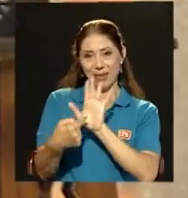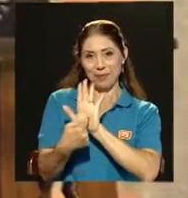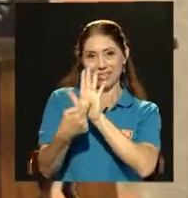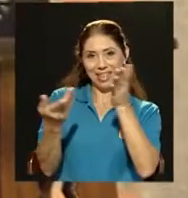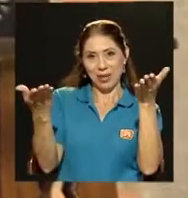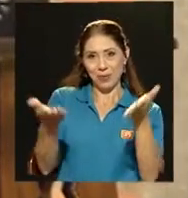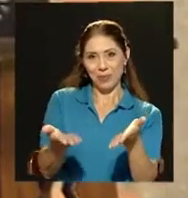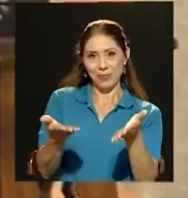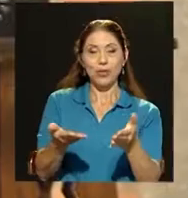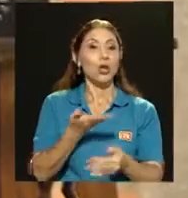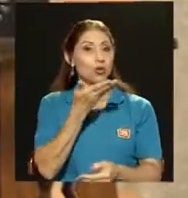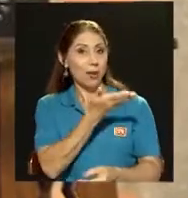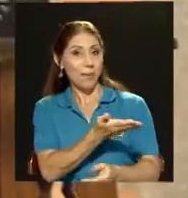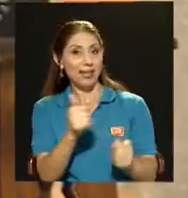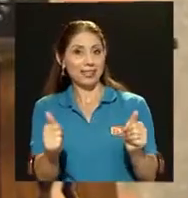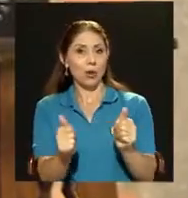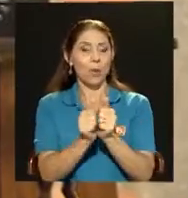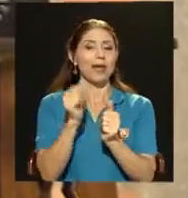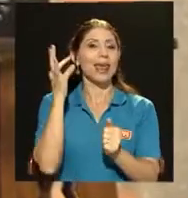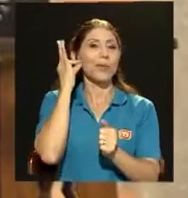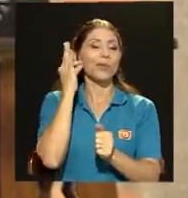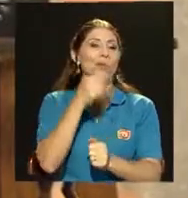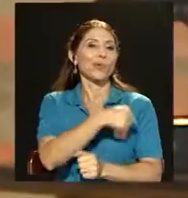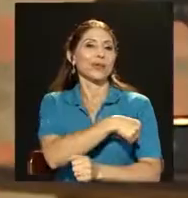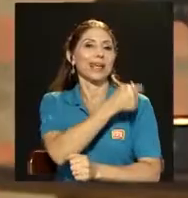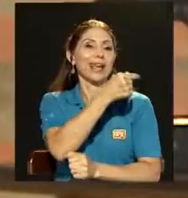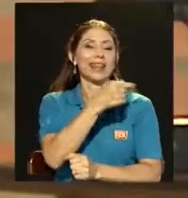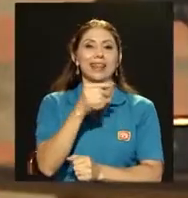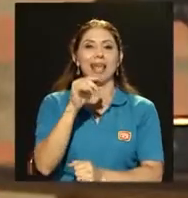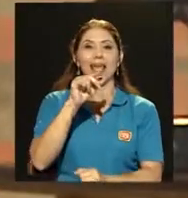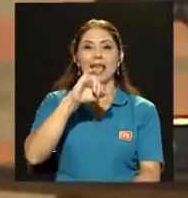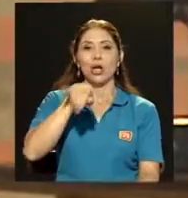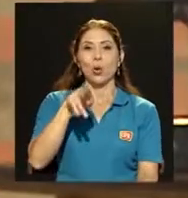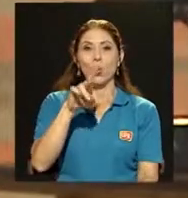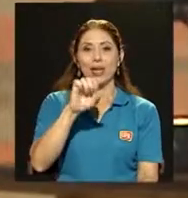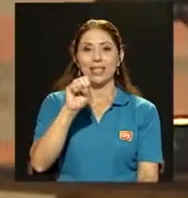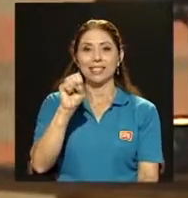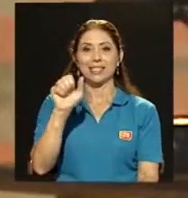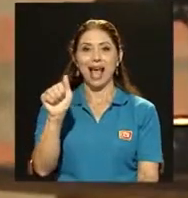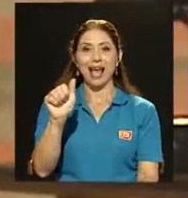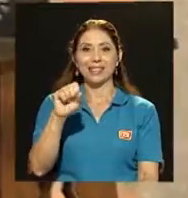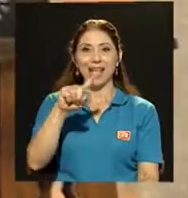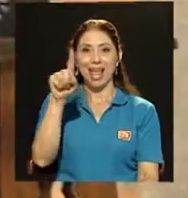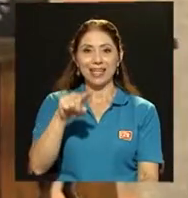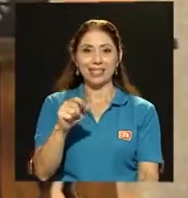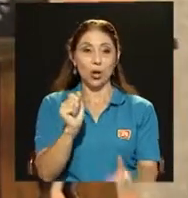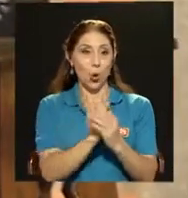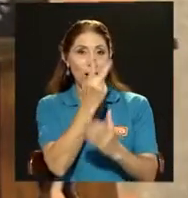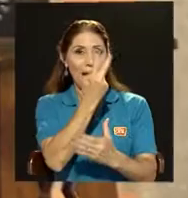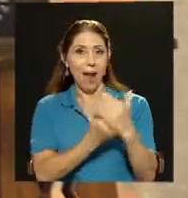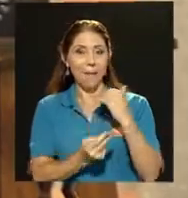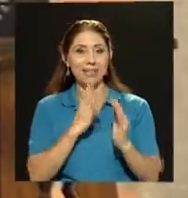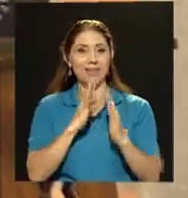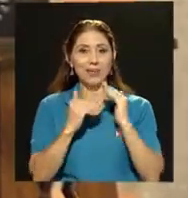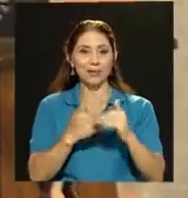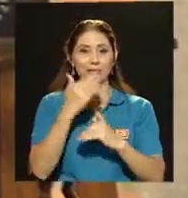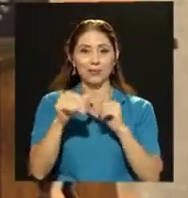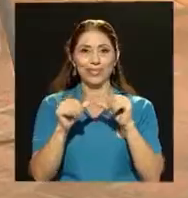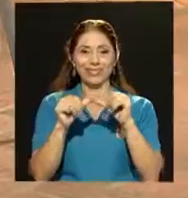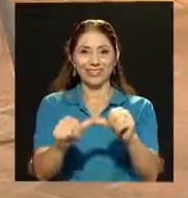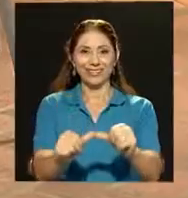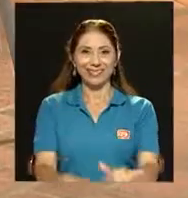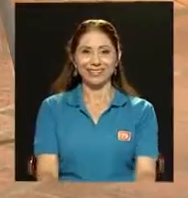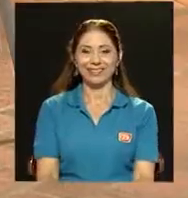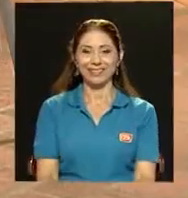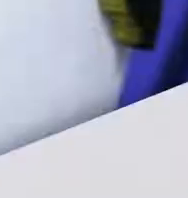Marta está acompañada de la gerente Yulisa Sáenz y conversaremos con ambas una vez que el canal nos invite a hacerlo.